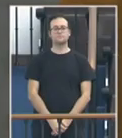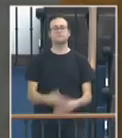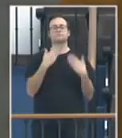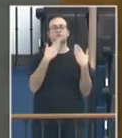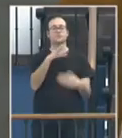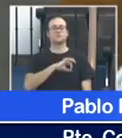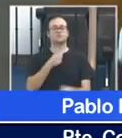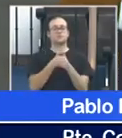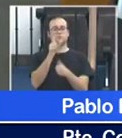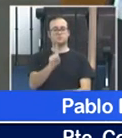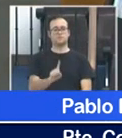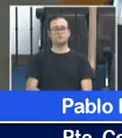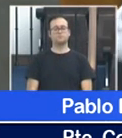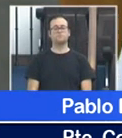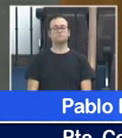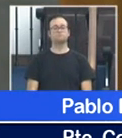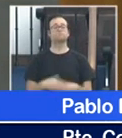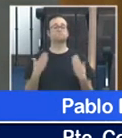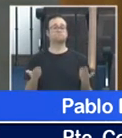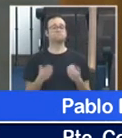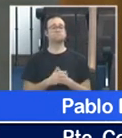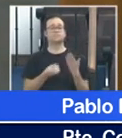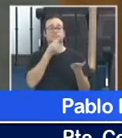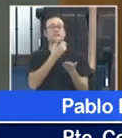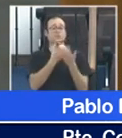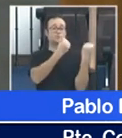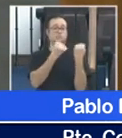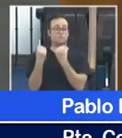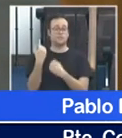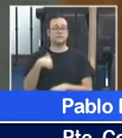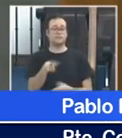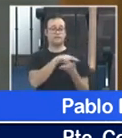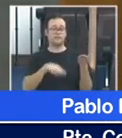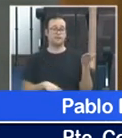Muchas gracias, señor secretario primero. Por tanto, como es una declaración institucional,